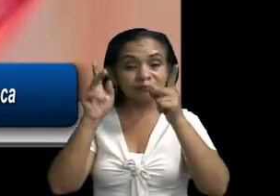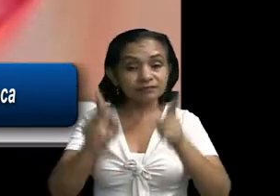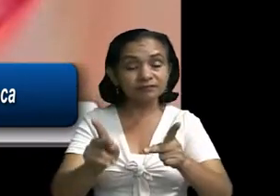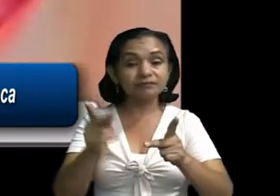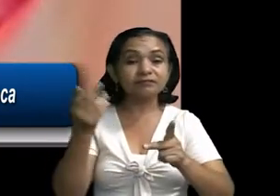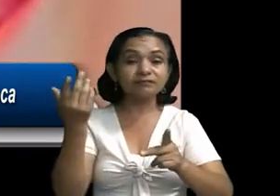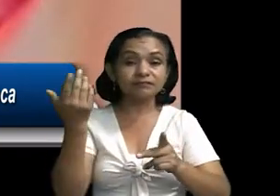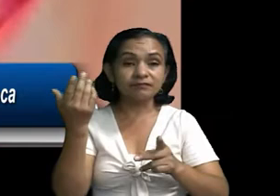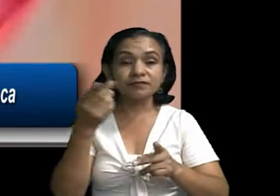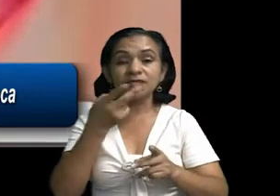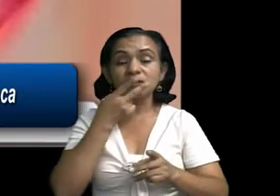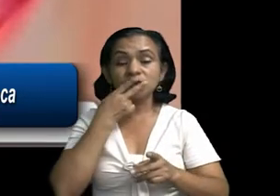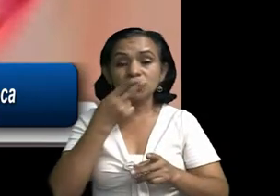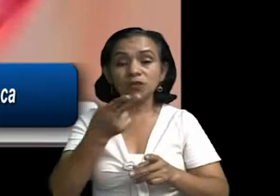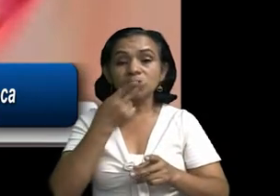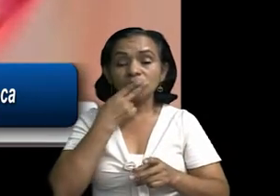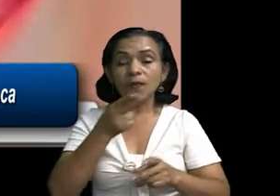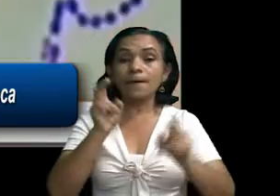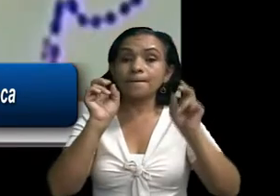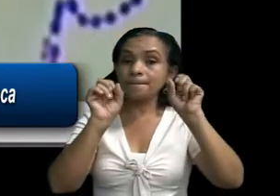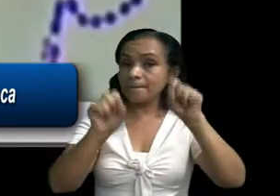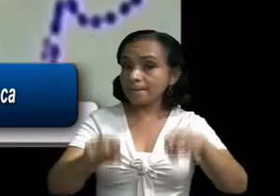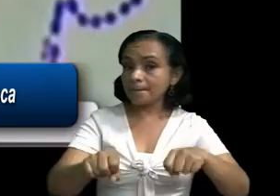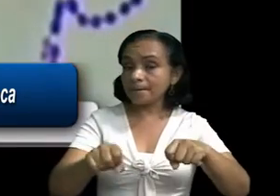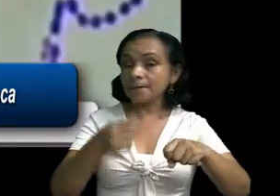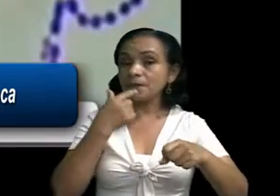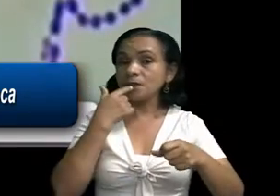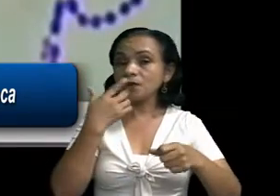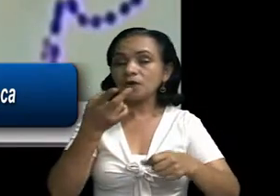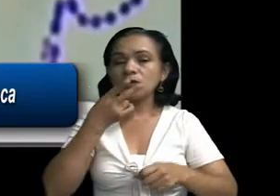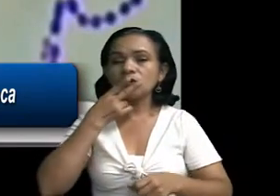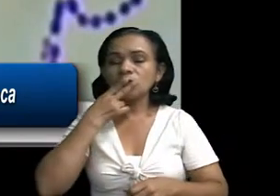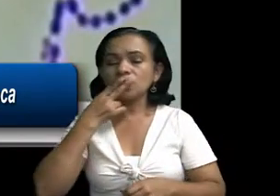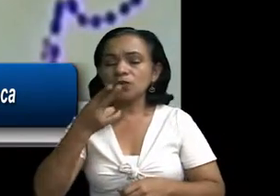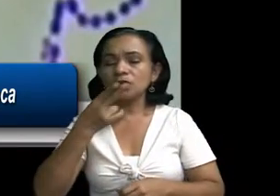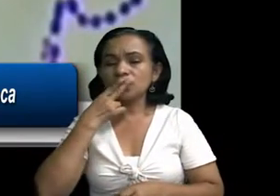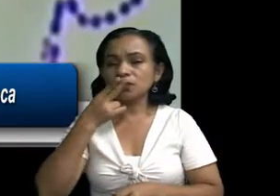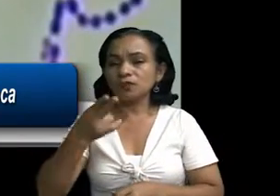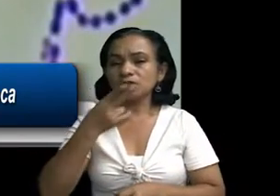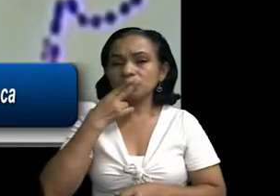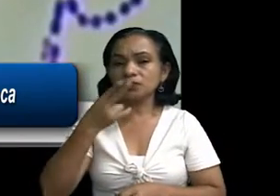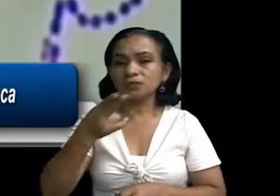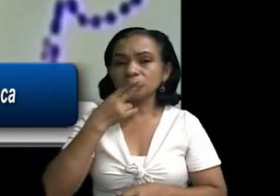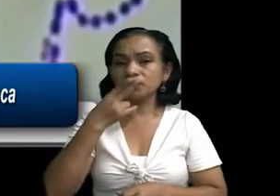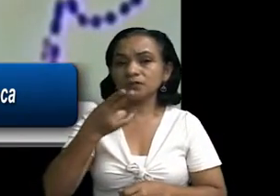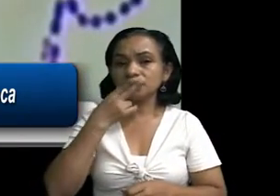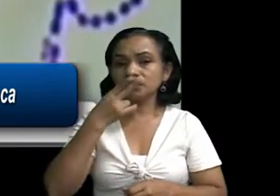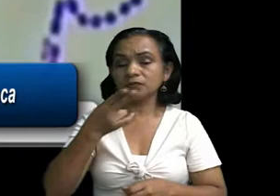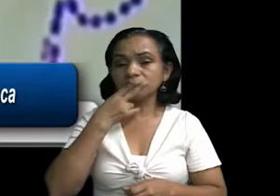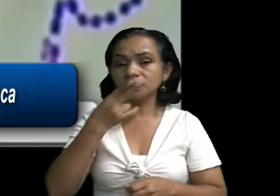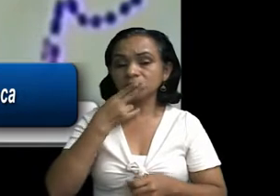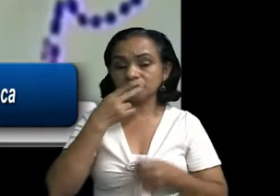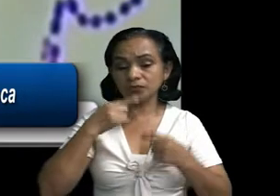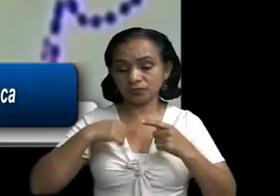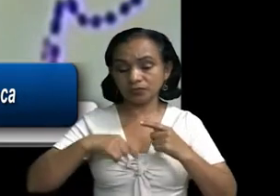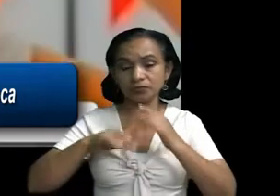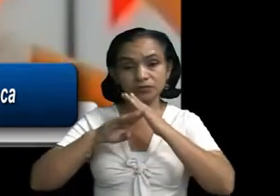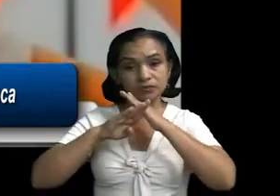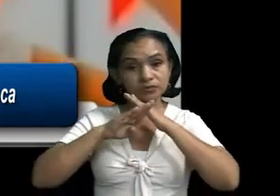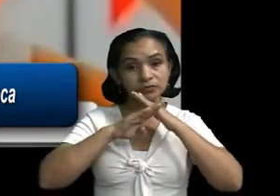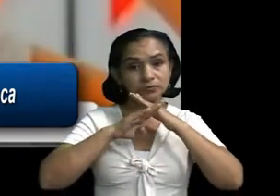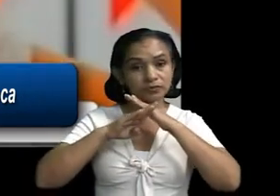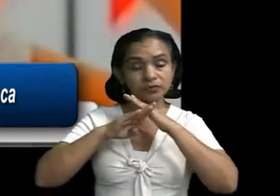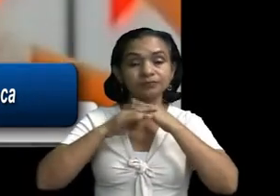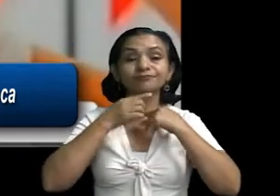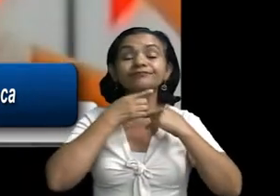están expuestos, porque al fumar nosotros estamos perdiendo los cilios protectores que tenemos en el